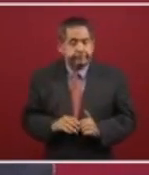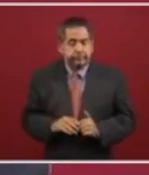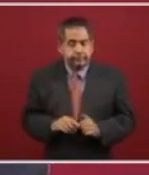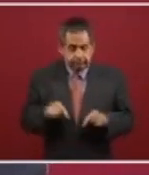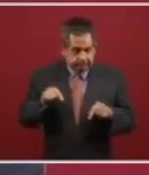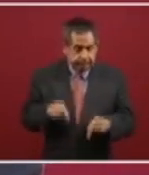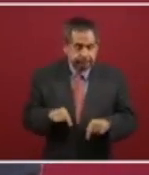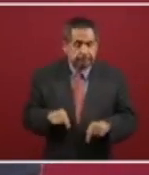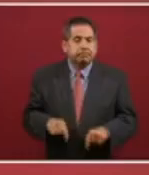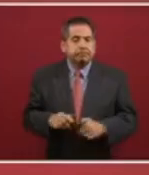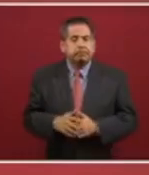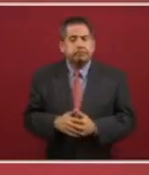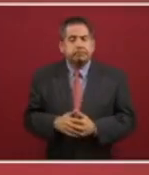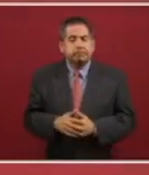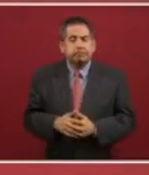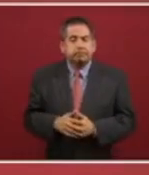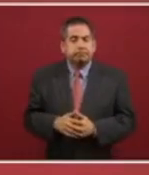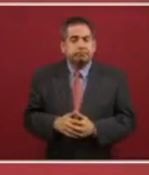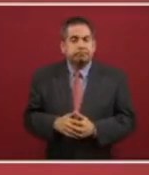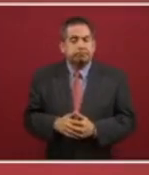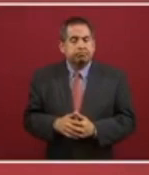aquí